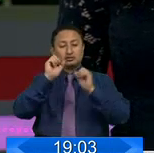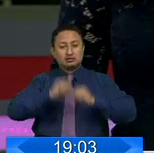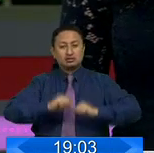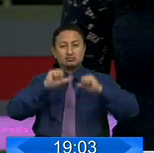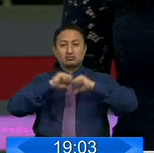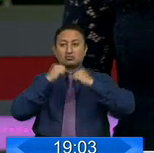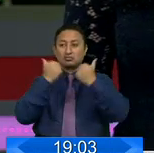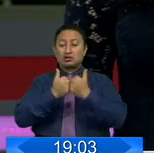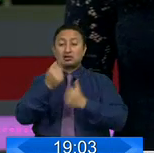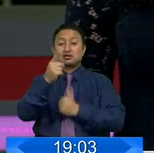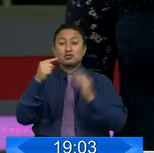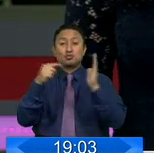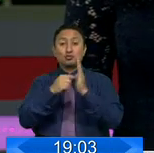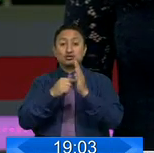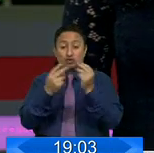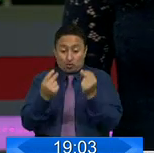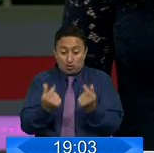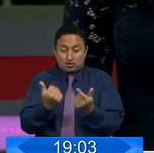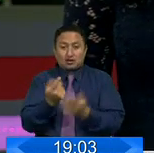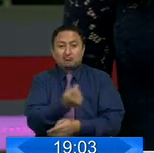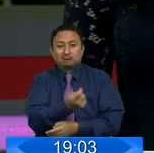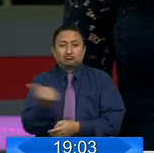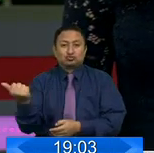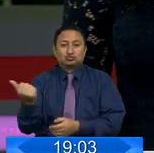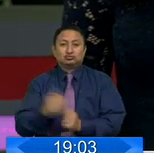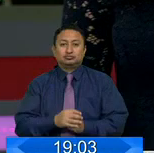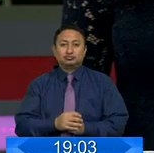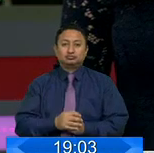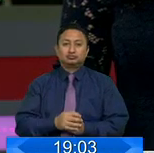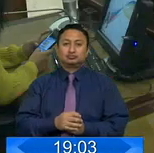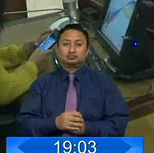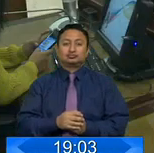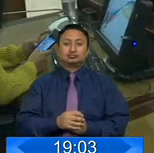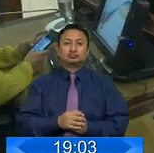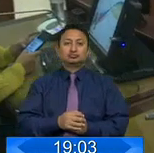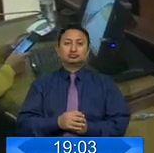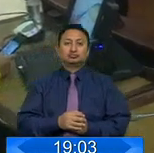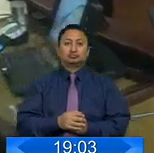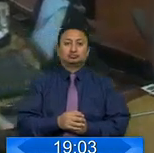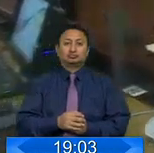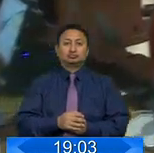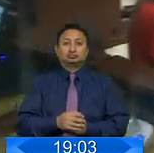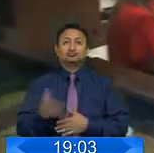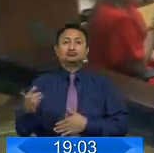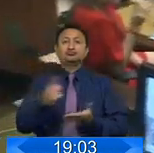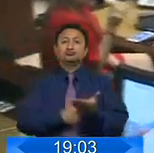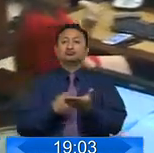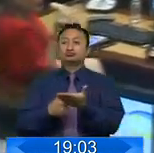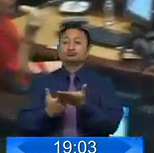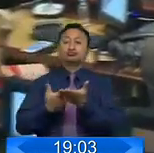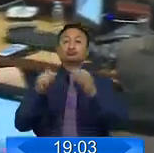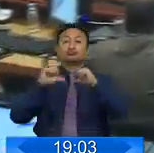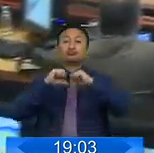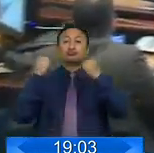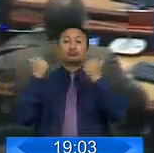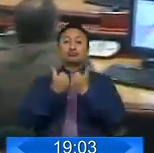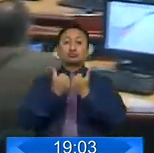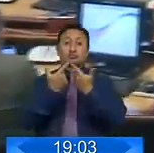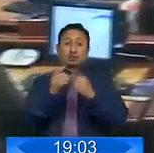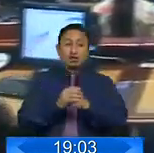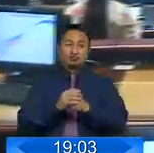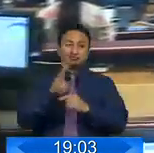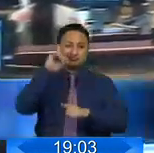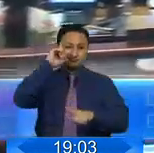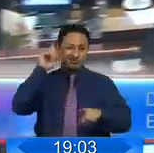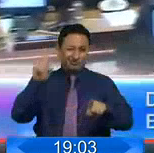derogue de manera inmediata el impuesto. El debate arrancó en la Asamblea con unidad de criterios. En